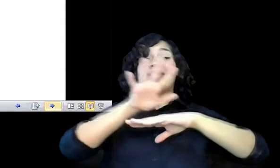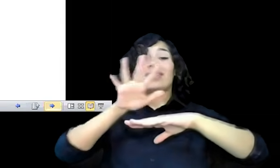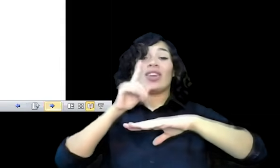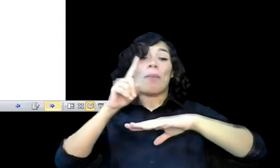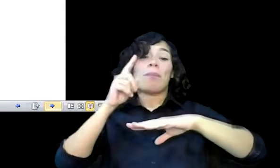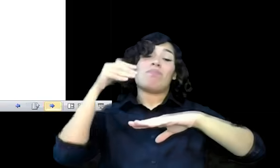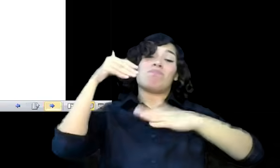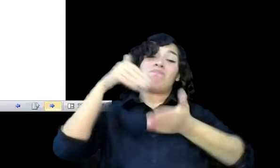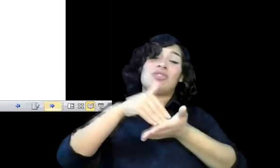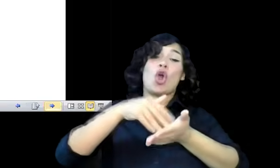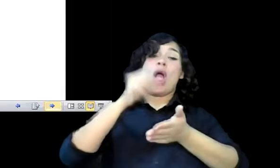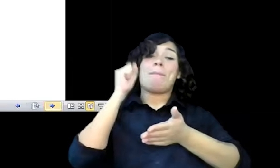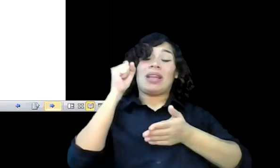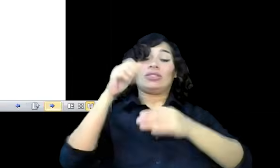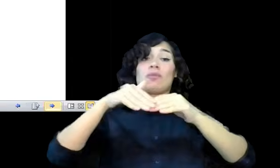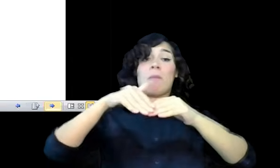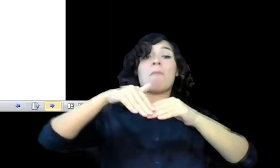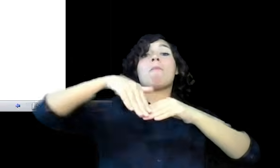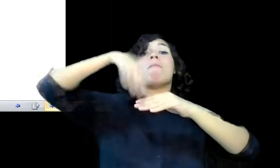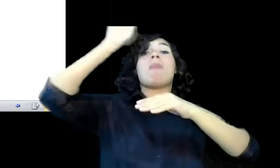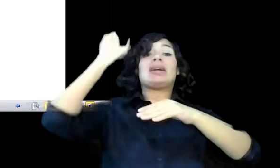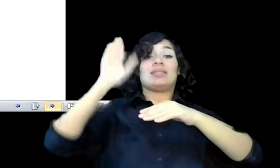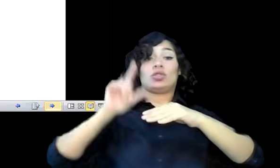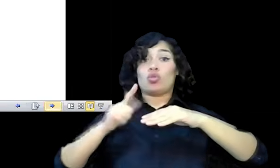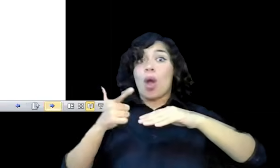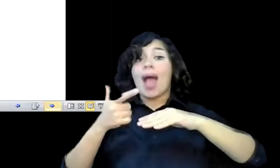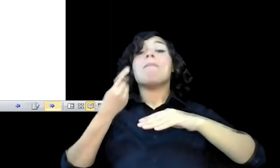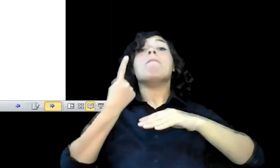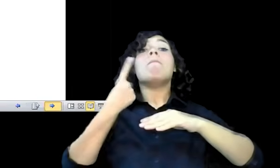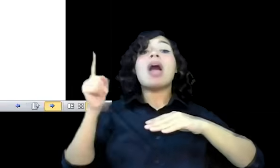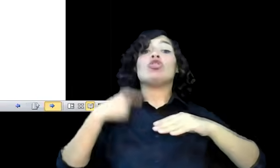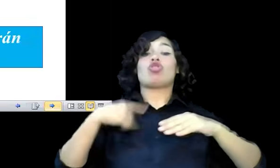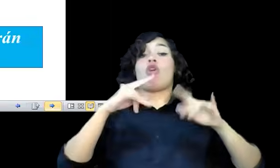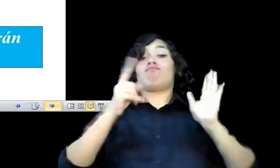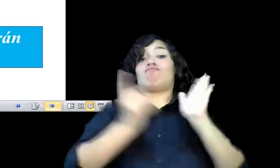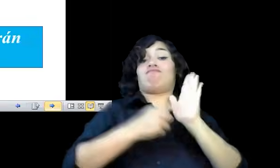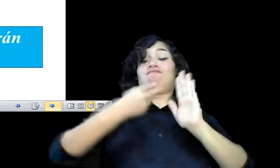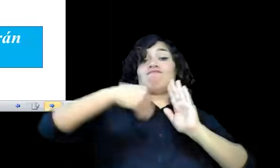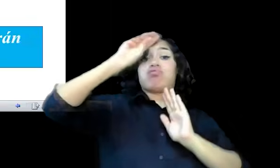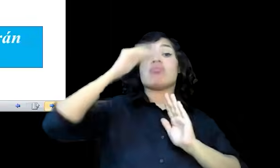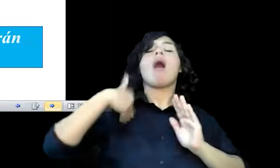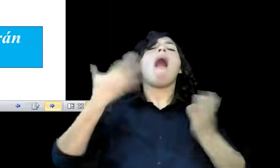contrato al RELI, entonces ese inmueble estará exento.